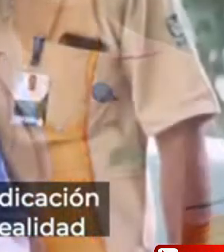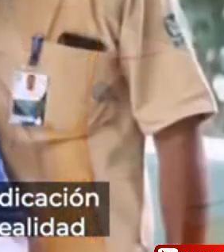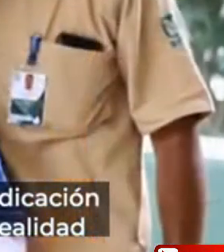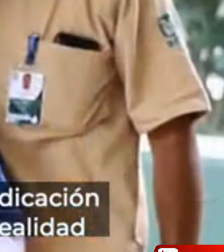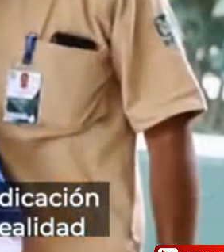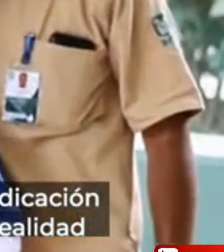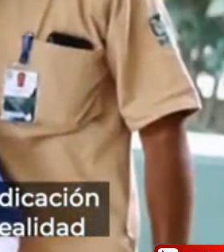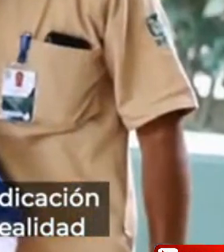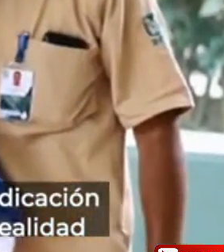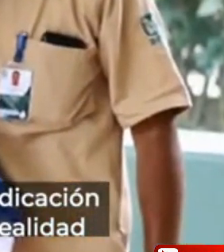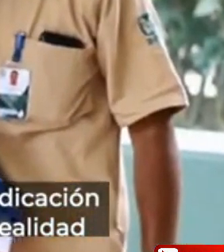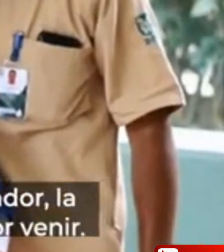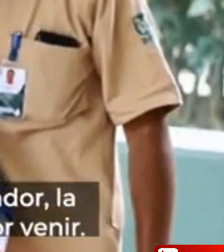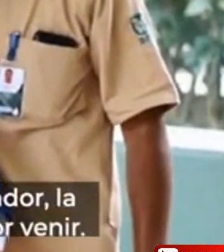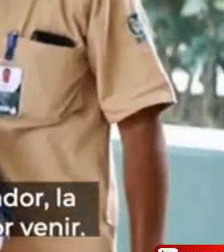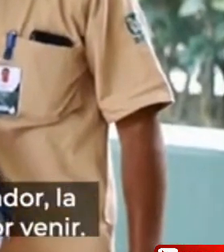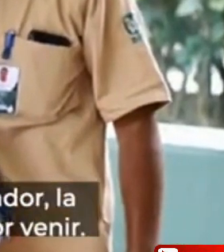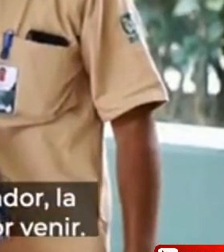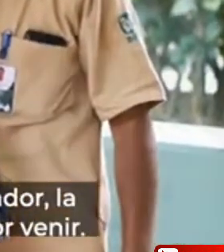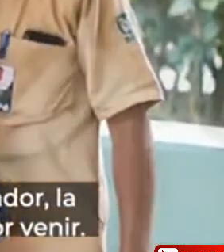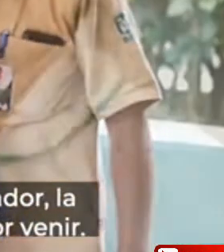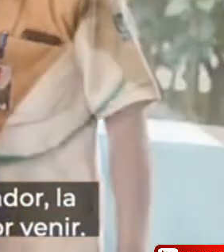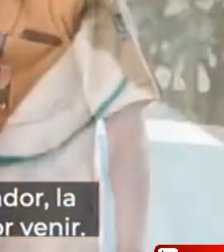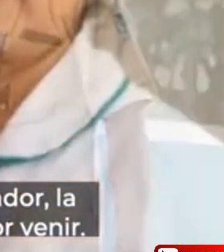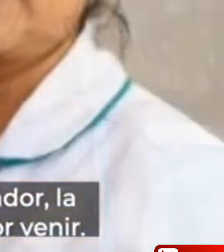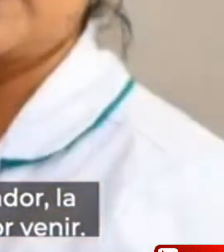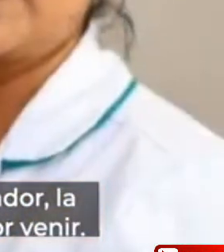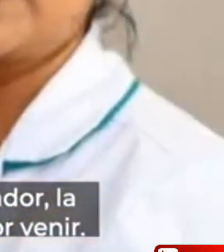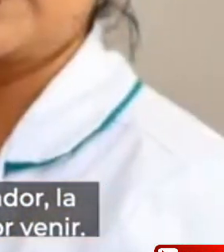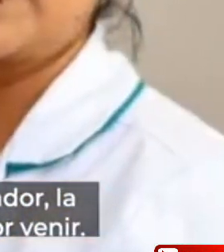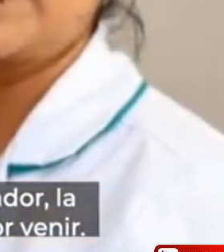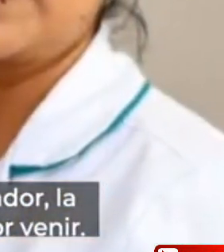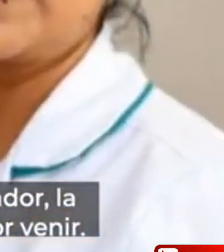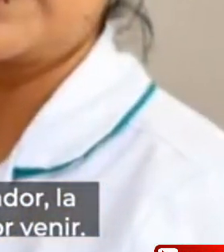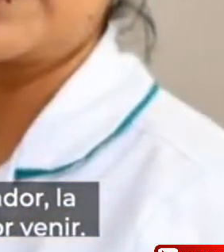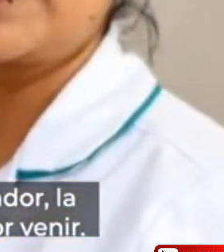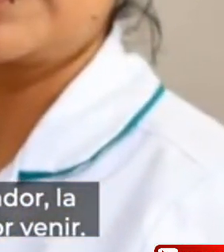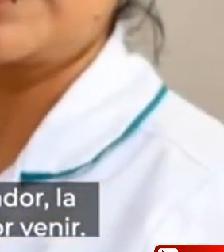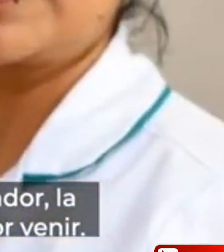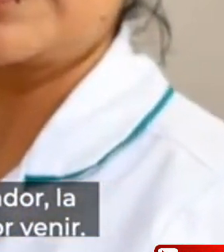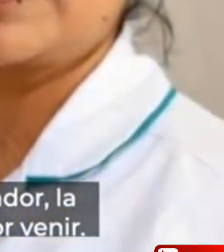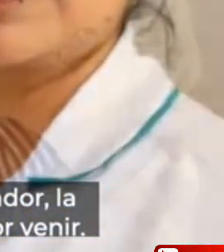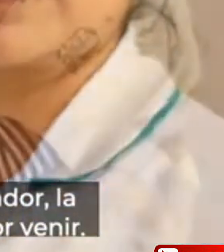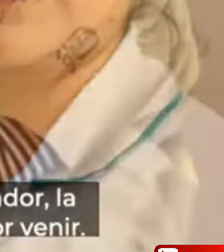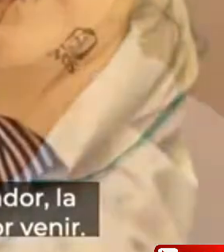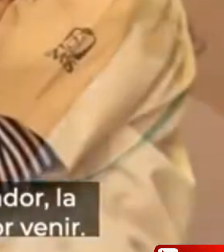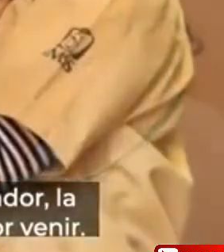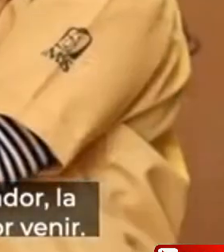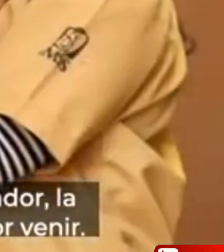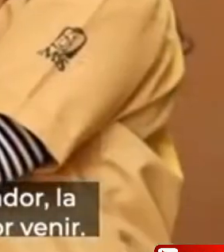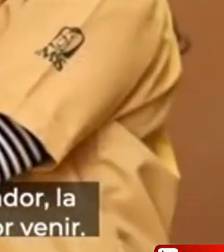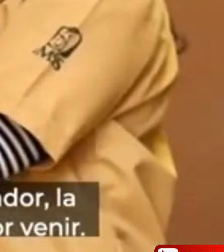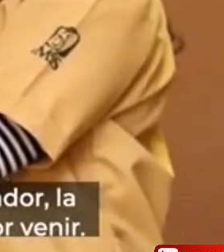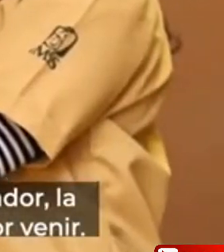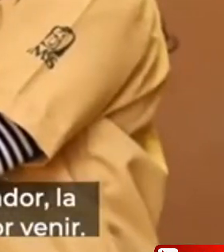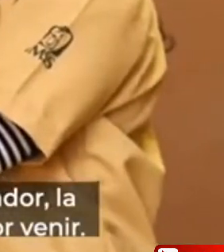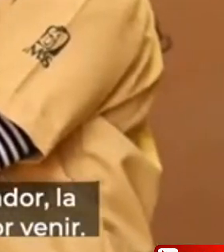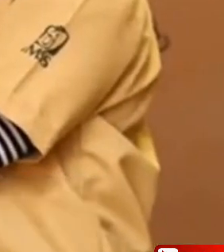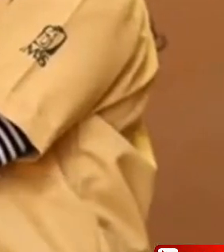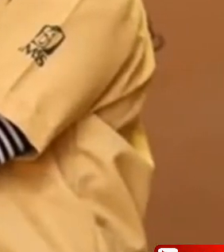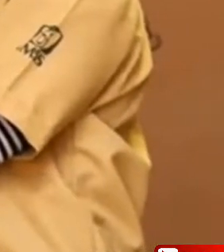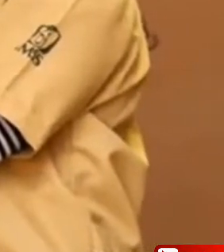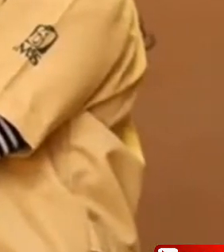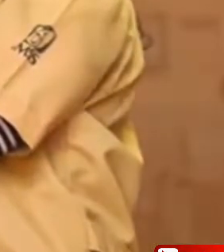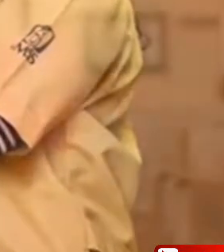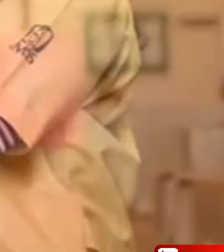mostrados, será posible hacer realidad lo que ha augurado el presidente López Obrador. La mejor época para el IMSS Bienestar está por